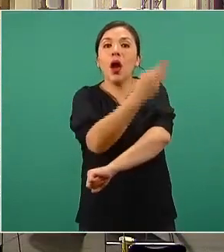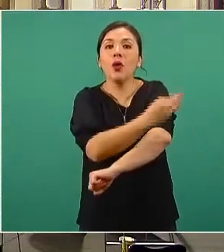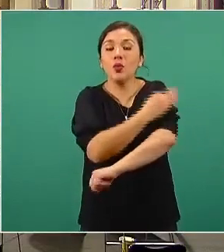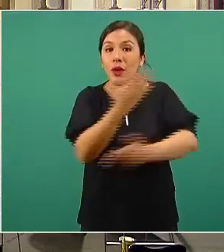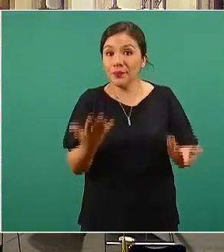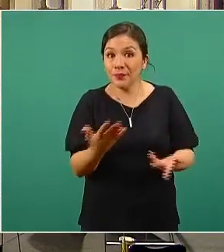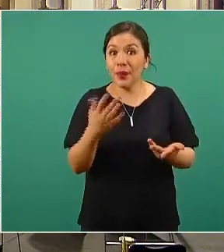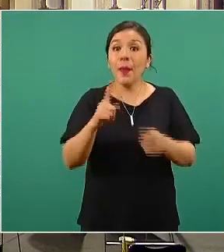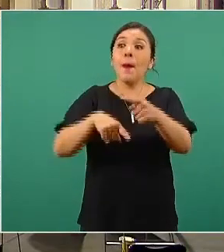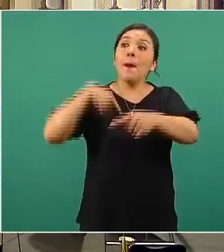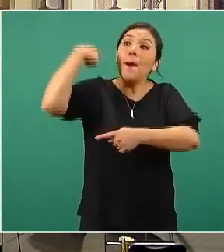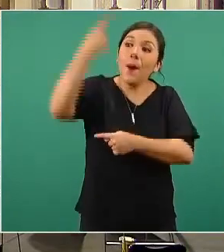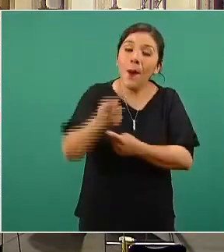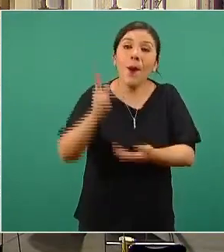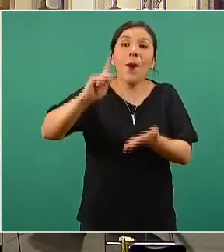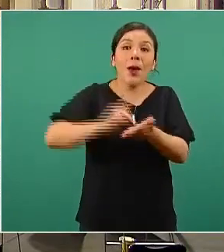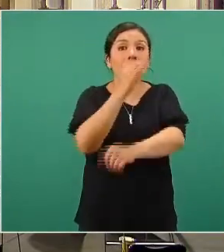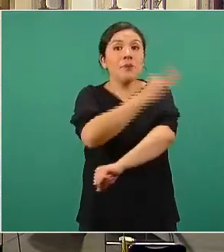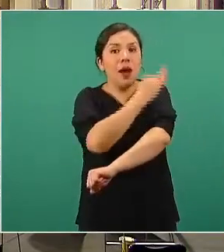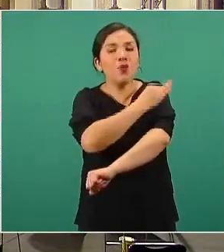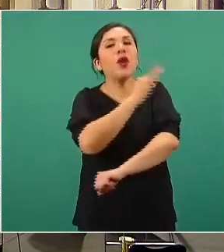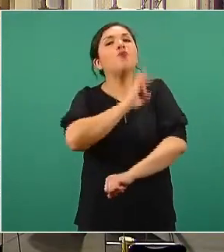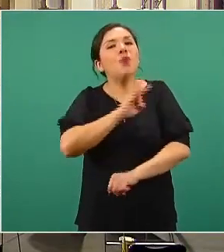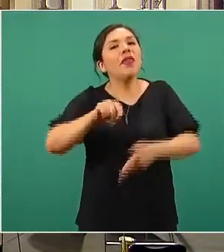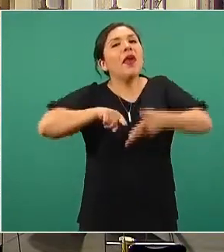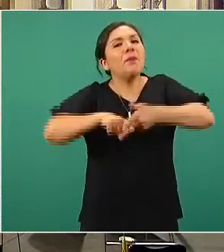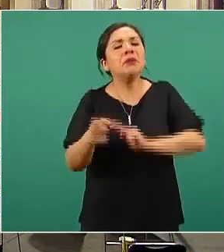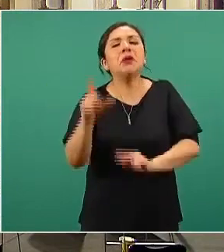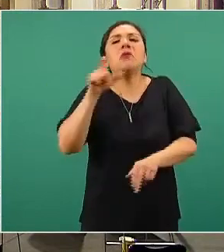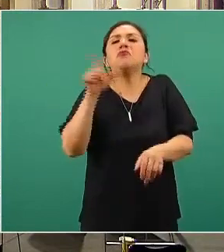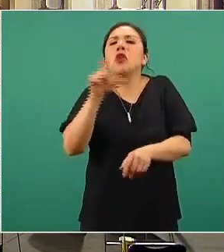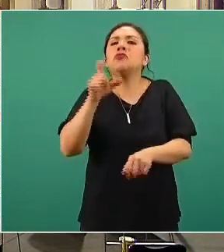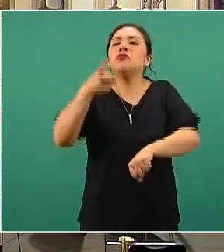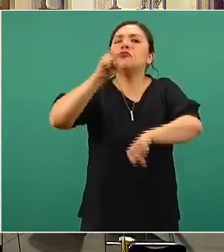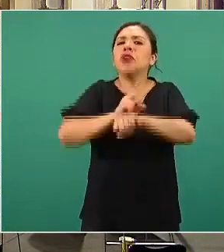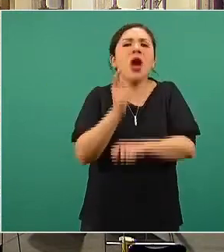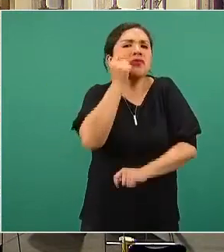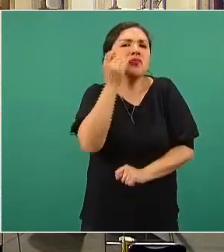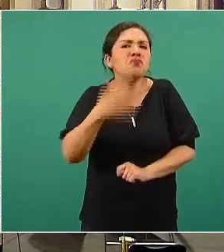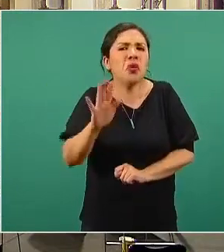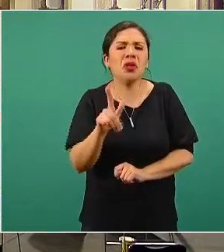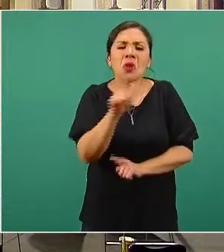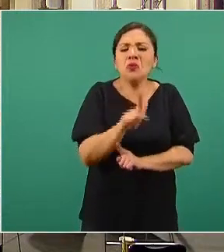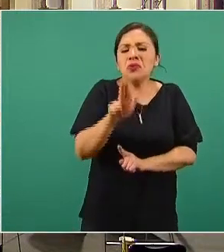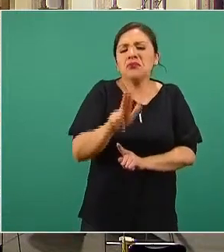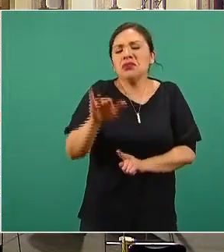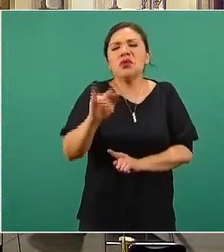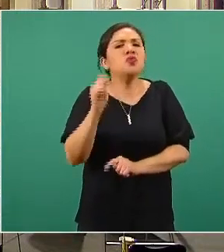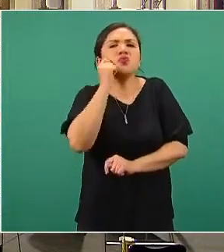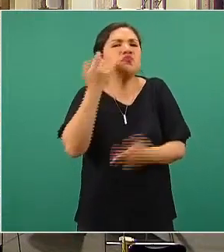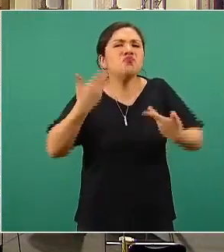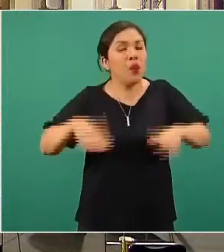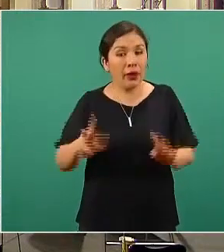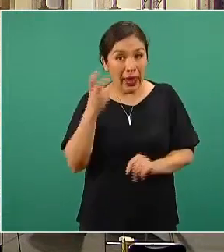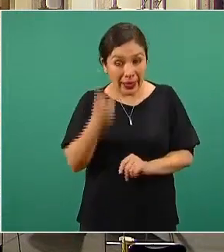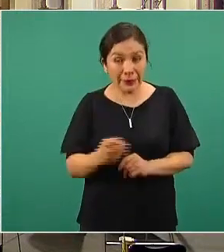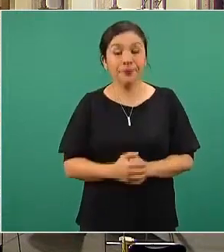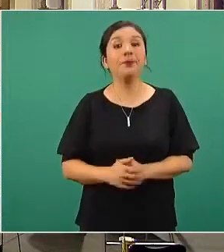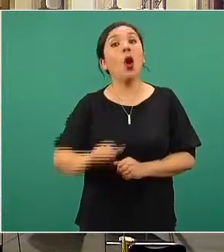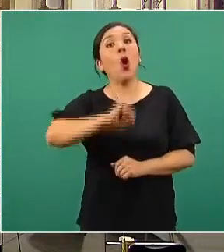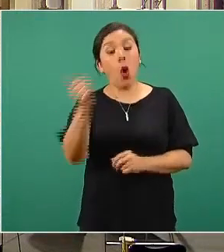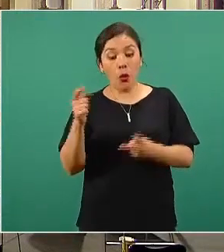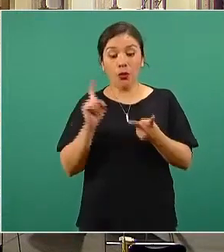nueva ronda de vacunación podrá empezar cualquier día de la semana, en cuanto llegue el paquete de vacunación. Otro